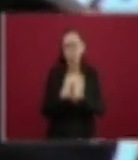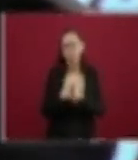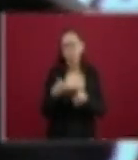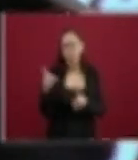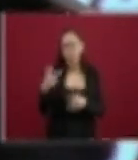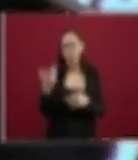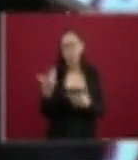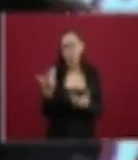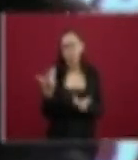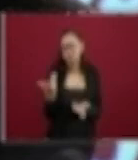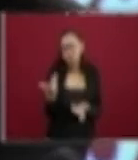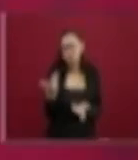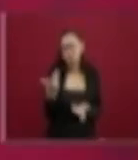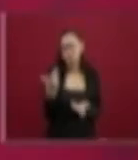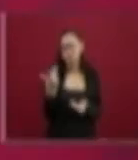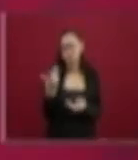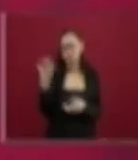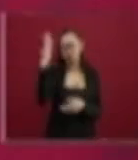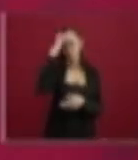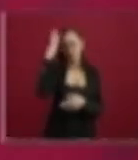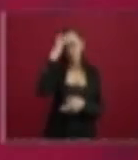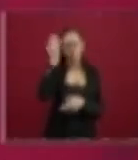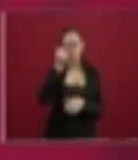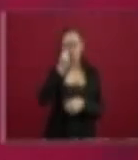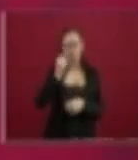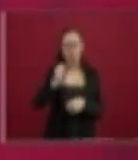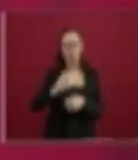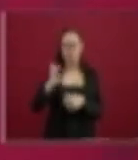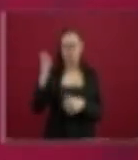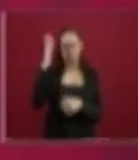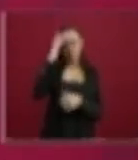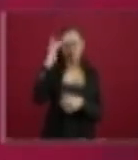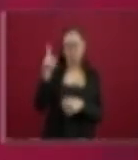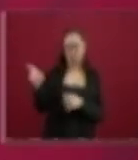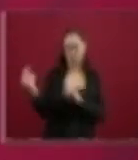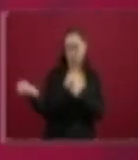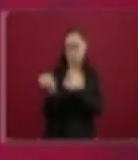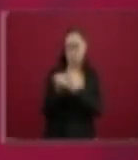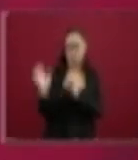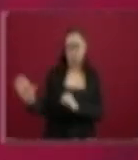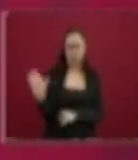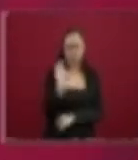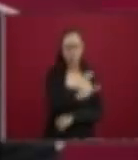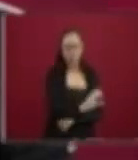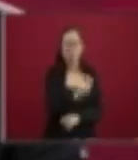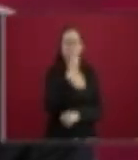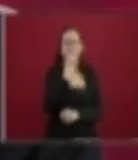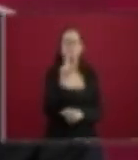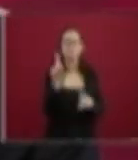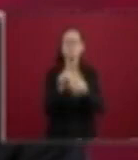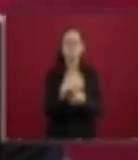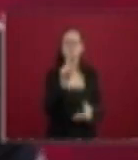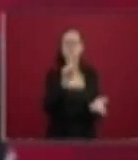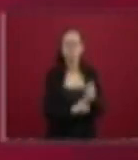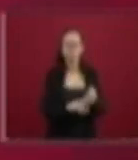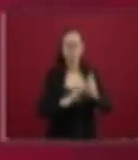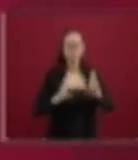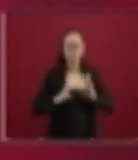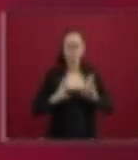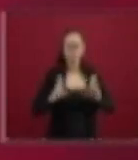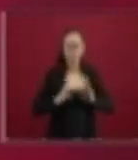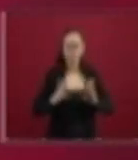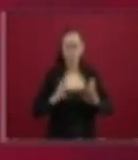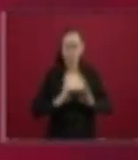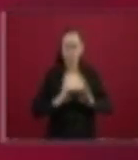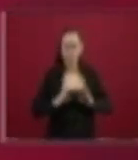una relación con entendido que la recesión es cuando la economía durante dos trimestres consecutivos va creciendo cada trimestre